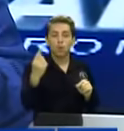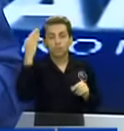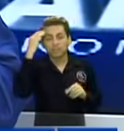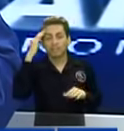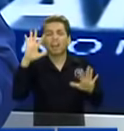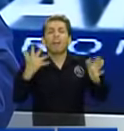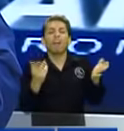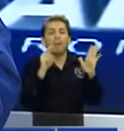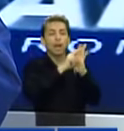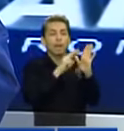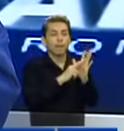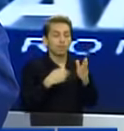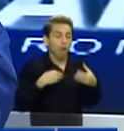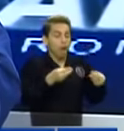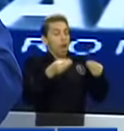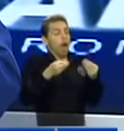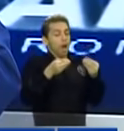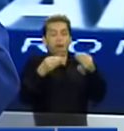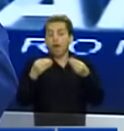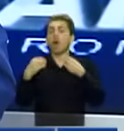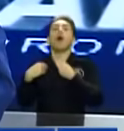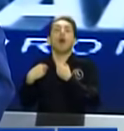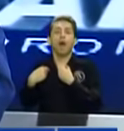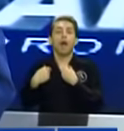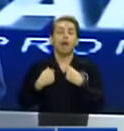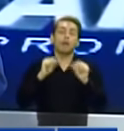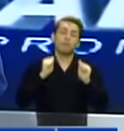que entonces podamos llevar las cosas tranquilamente